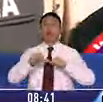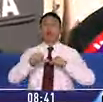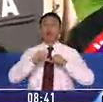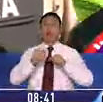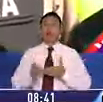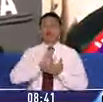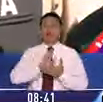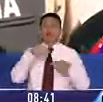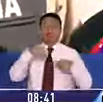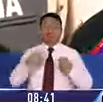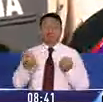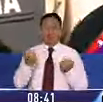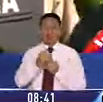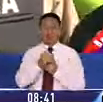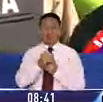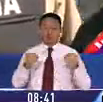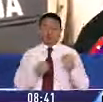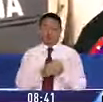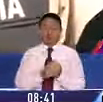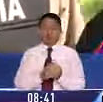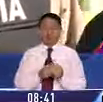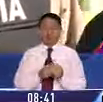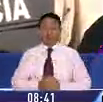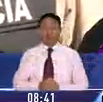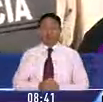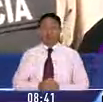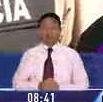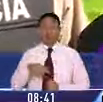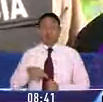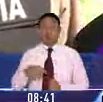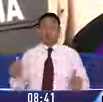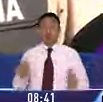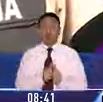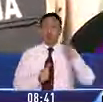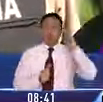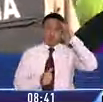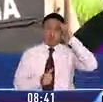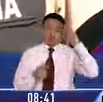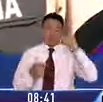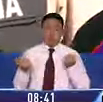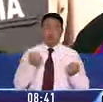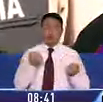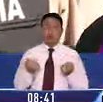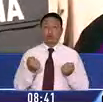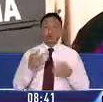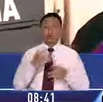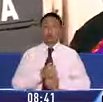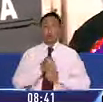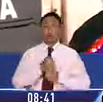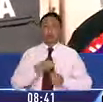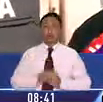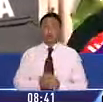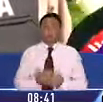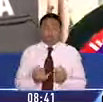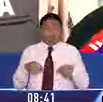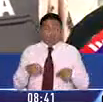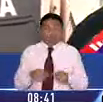control de las oficinas de la parte administrativa y la escolta legislativa tendremos el control de la seguridad. Eso es lo que estamos haciendo